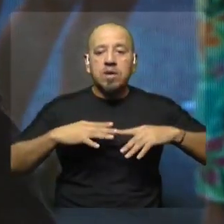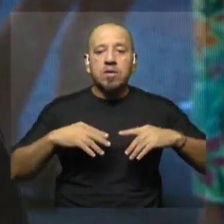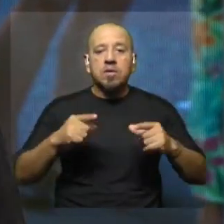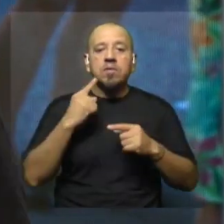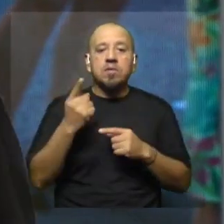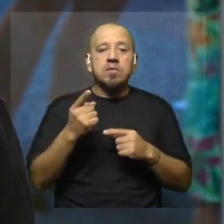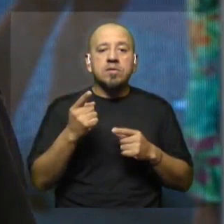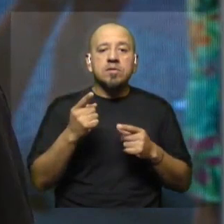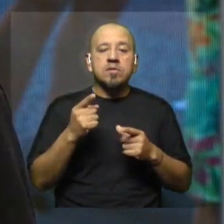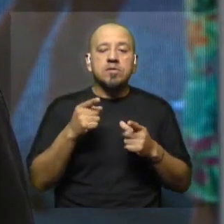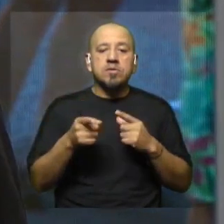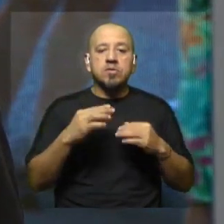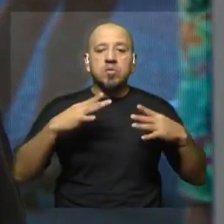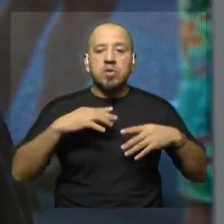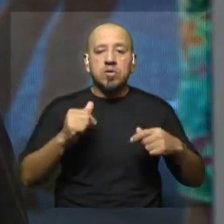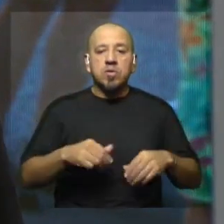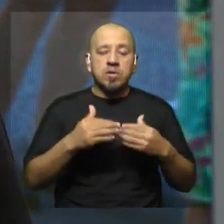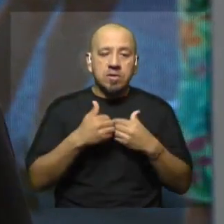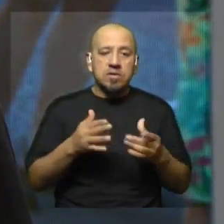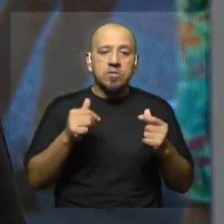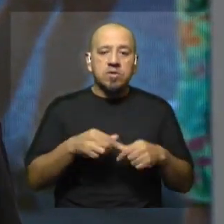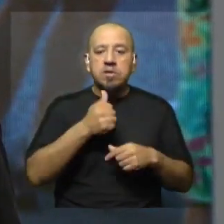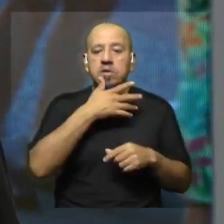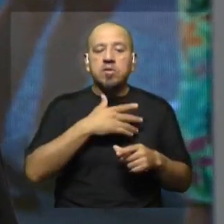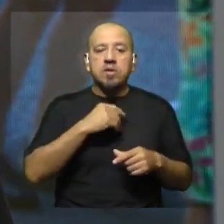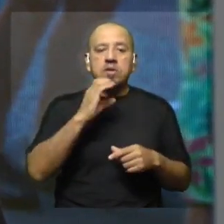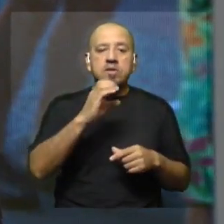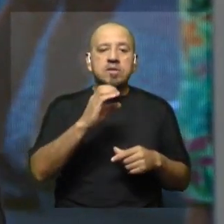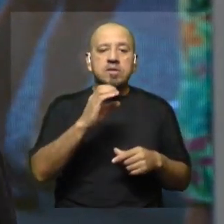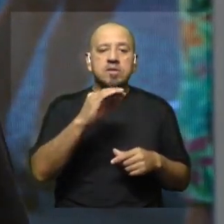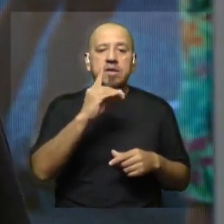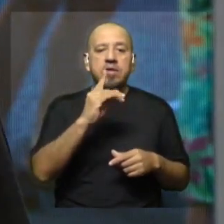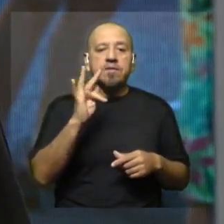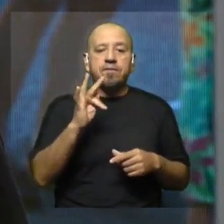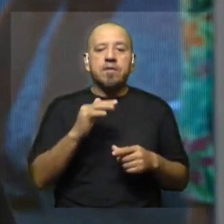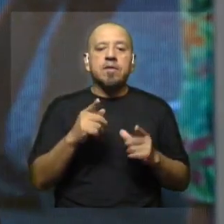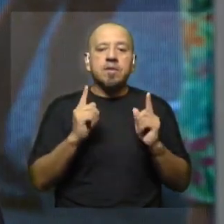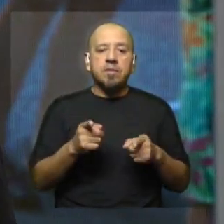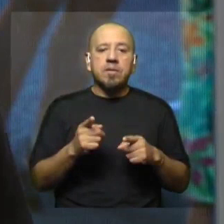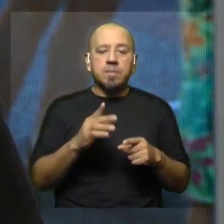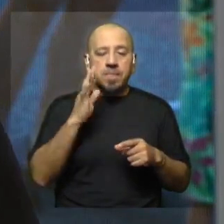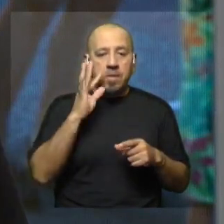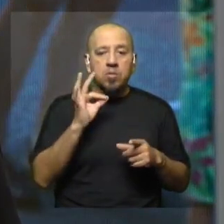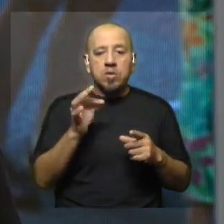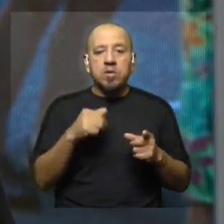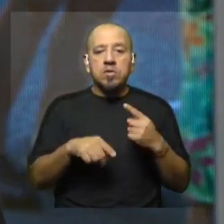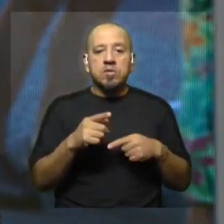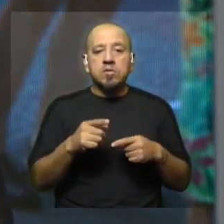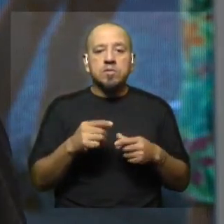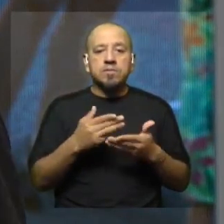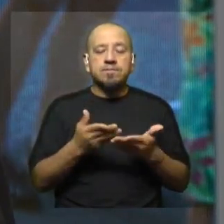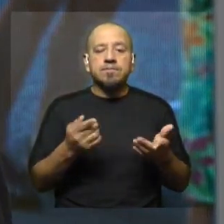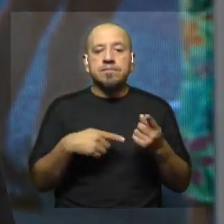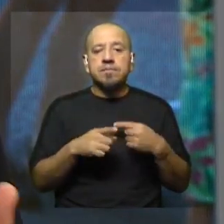jubiló en funciones desde que comenzamos esta historia del CDF. Entonces es la oportunidad también de celebrar sumando el libro de entrevista con